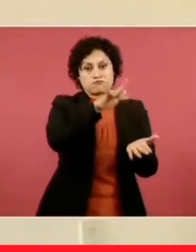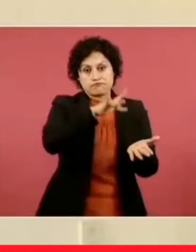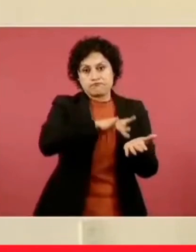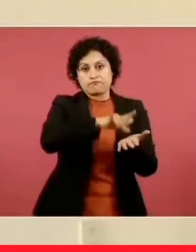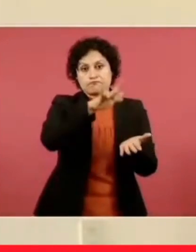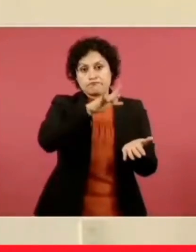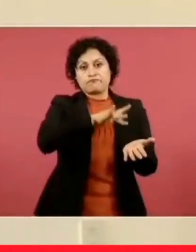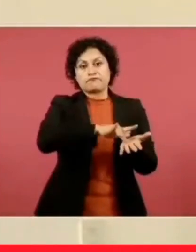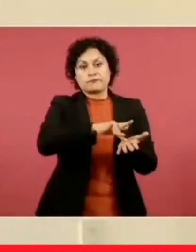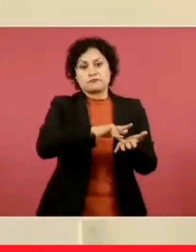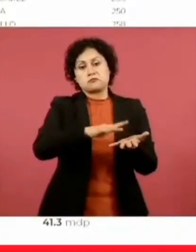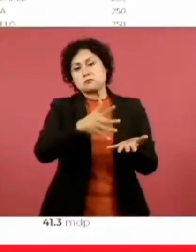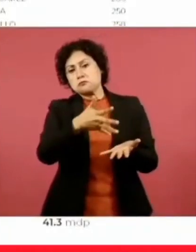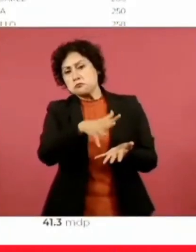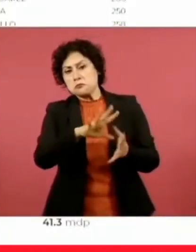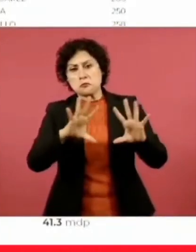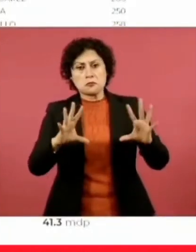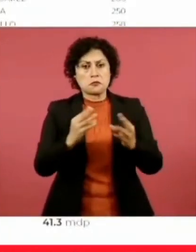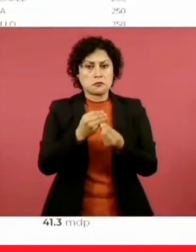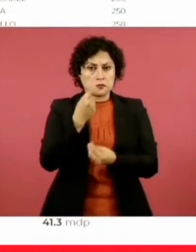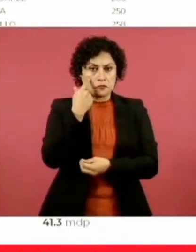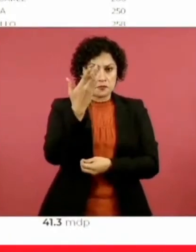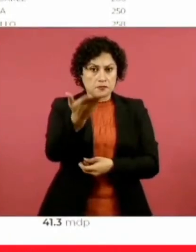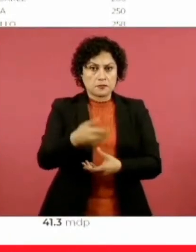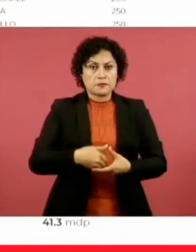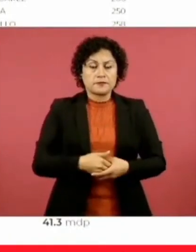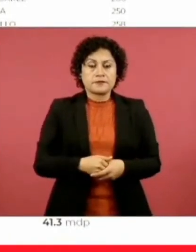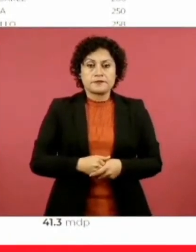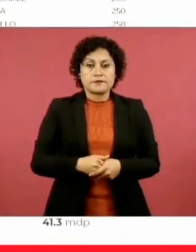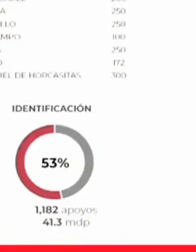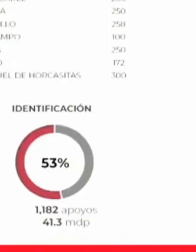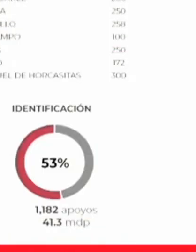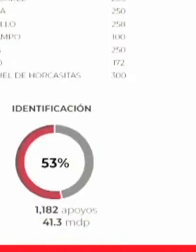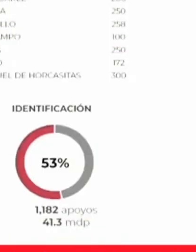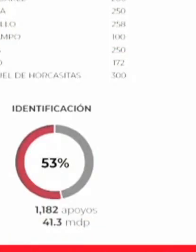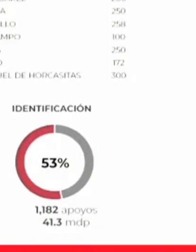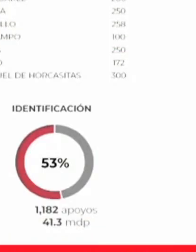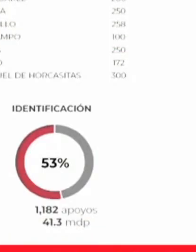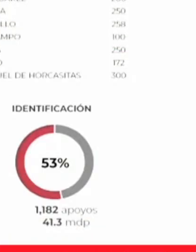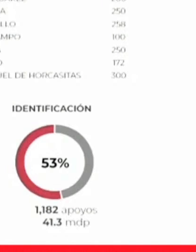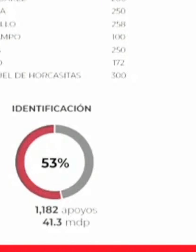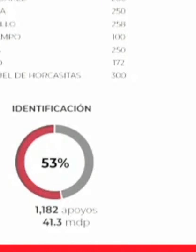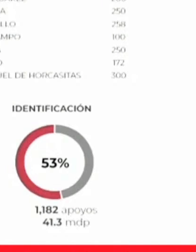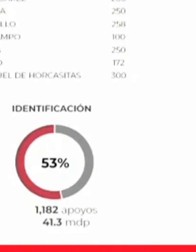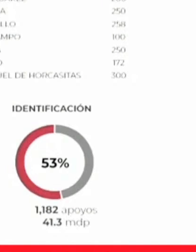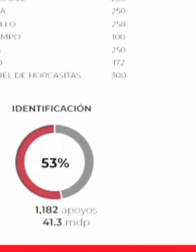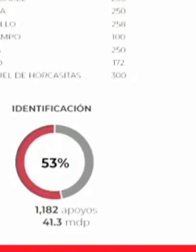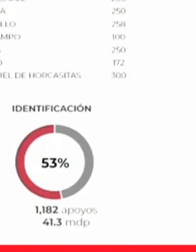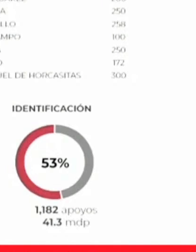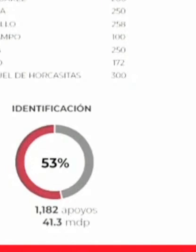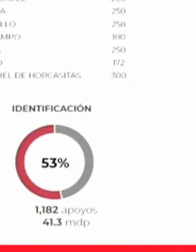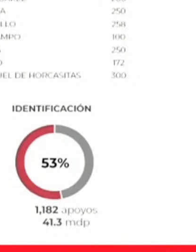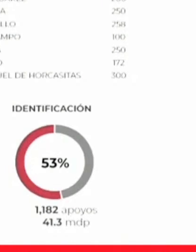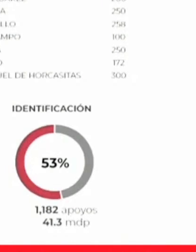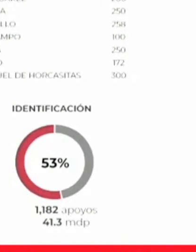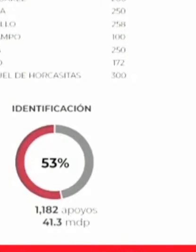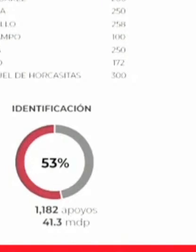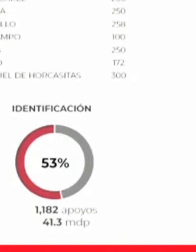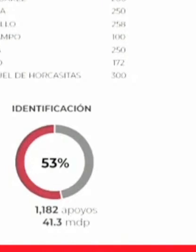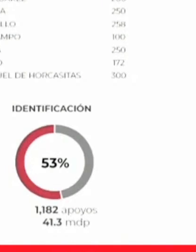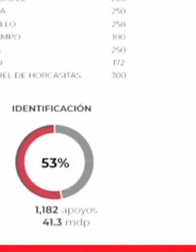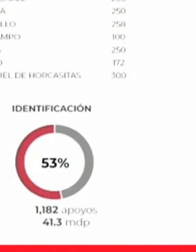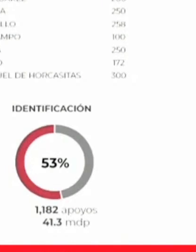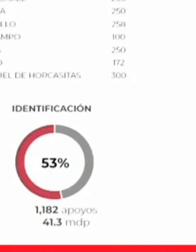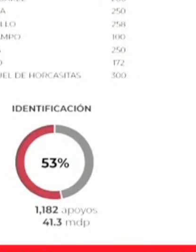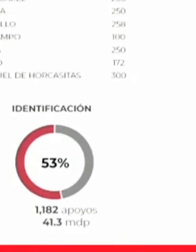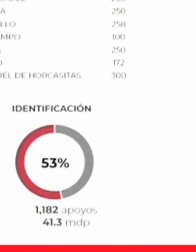prácticamente mil 200 millones de pesos de inversión a través de los tres programas que mencioné